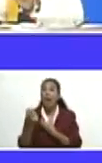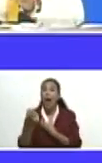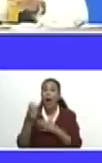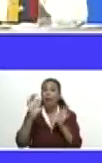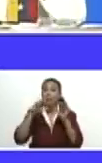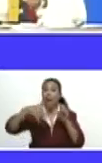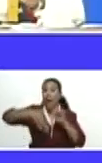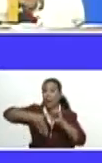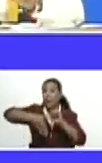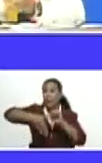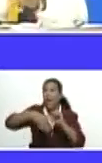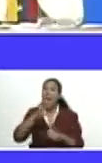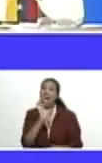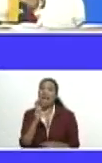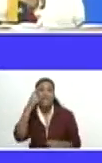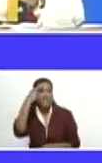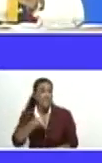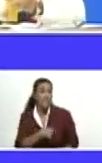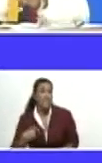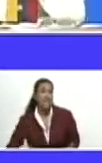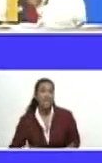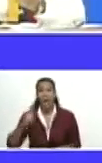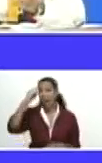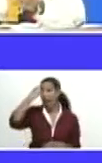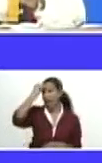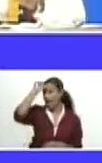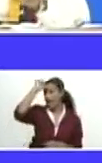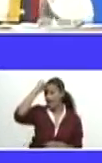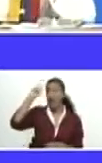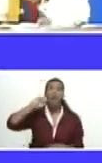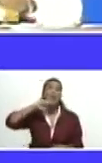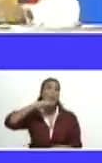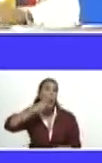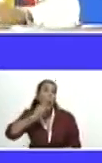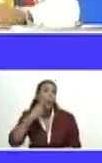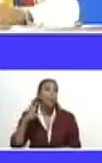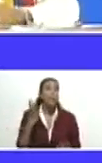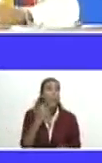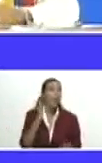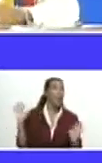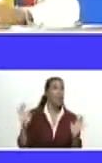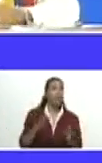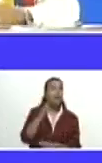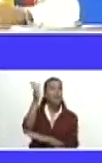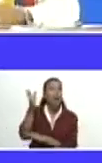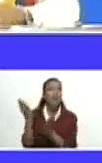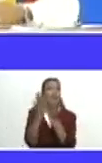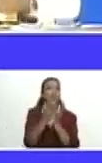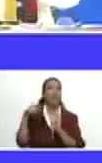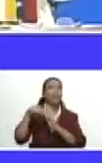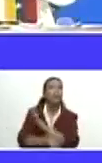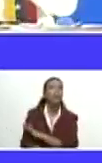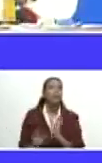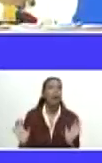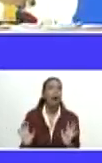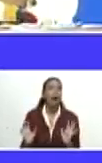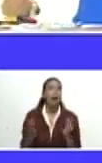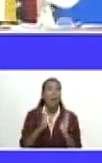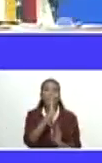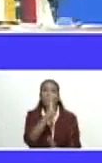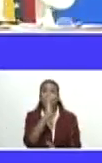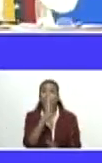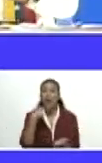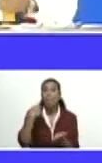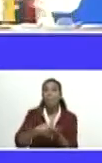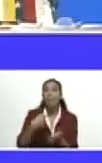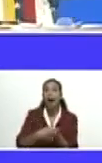punta como China, la India, Rusia, por ejemplo? Y le damos becas